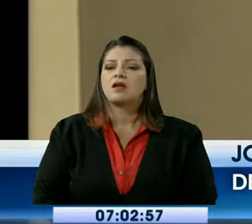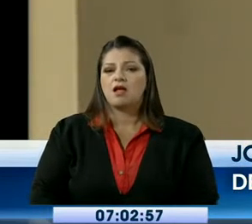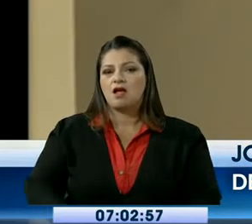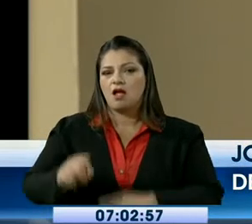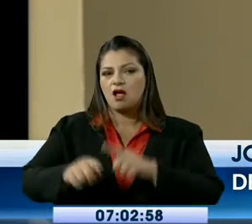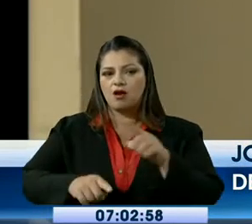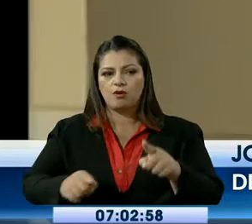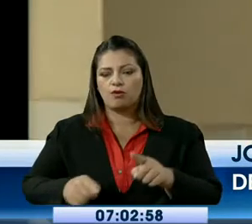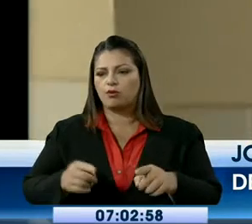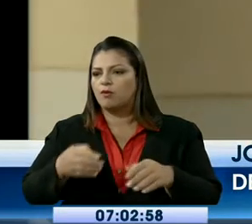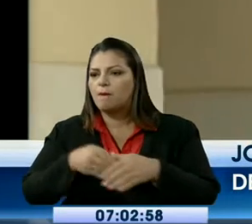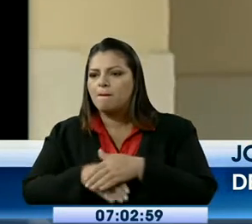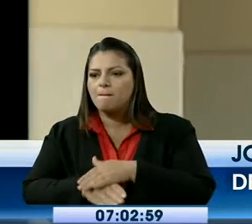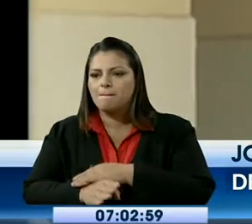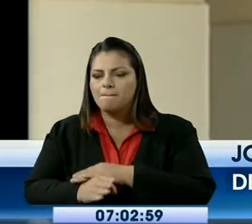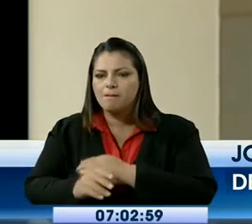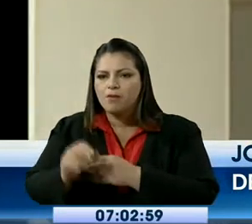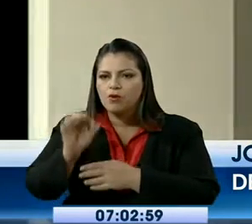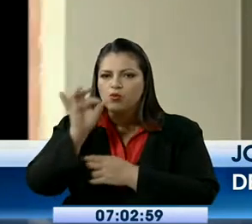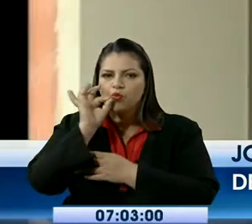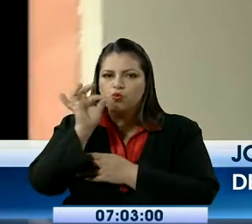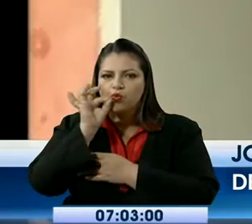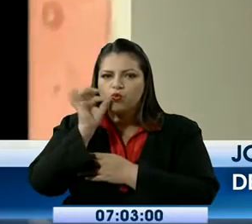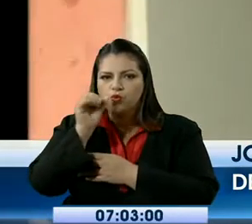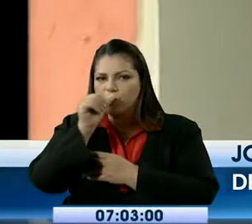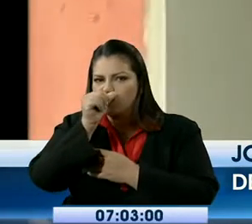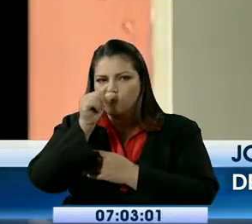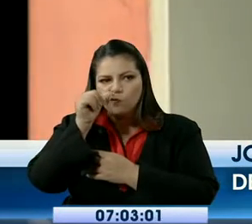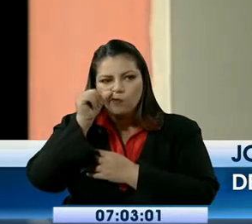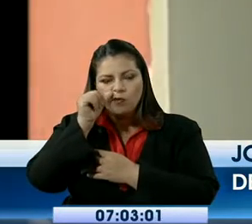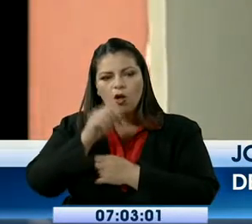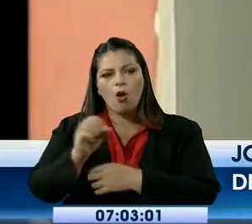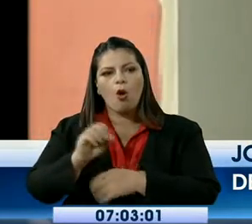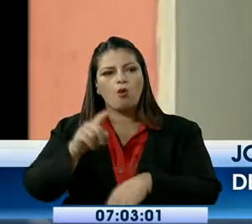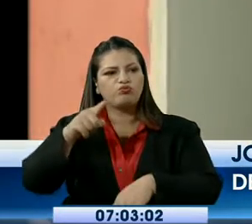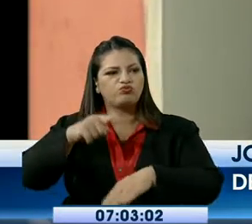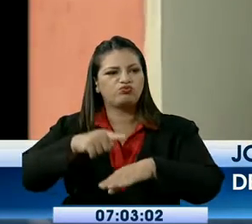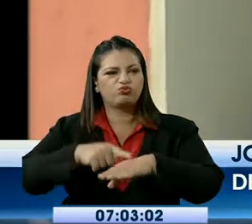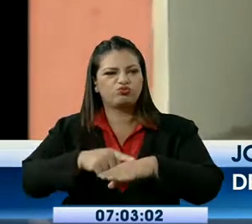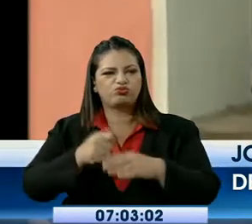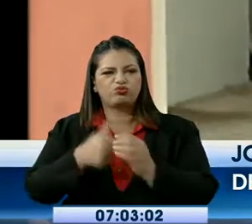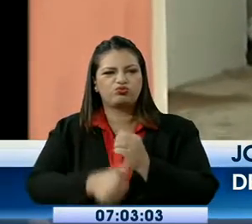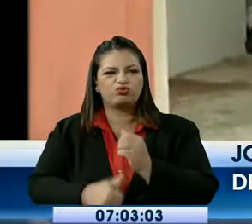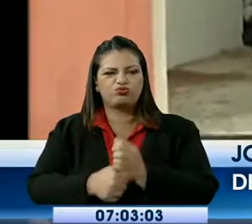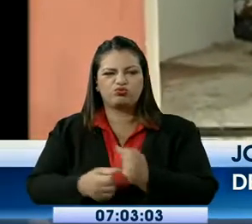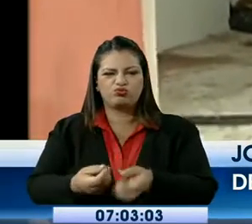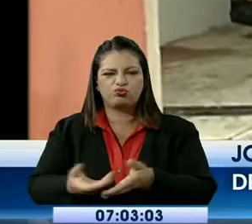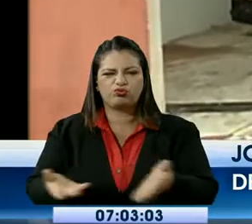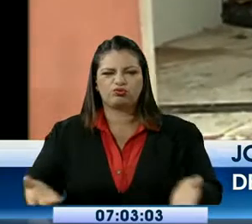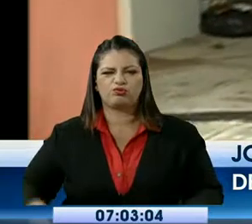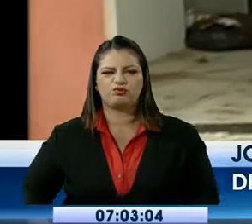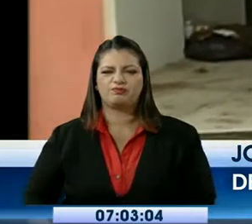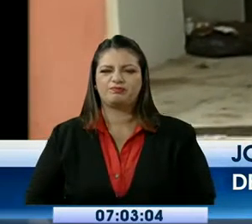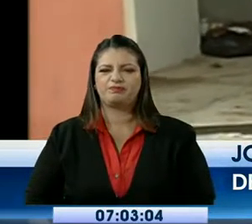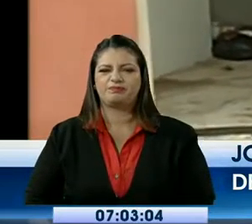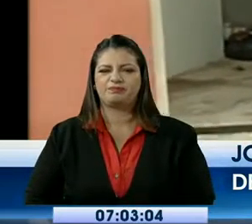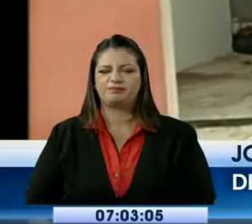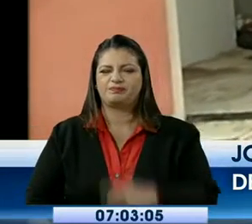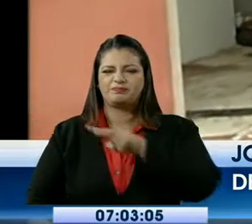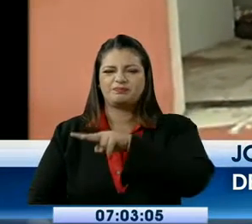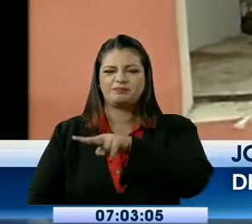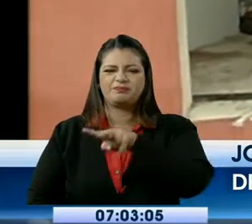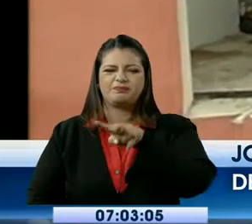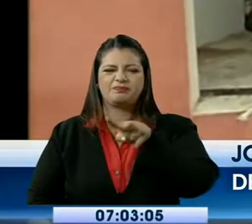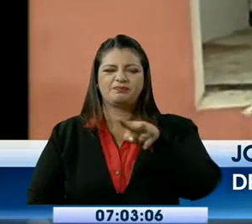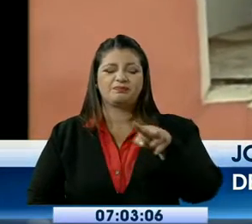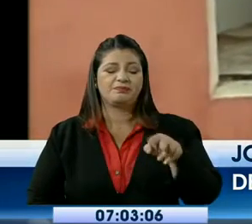consumir sustancias estupefacientes, también realizan sus necesidades fisiológicas. Y estamos observando aquí, el panorama es tremendo y